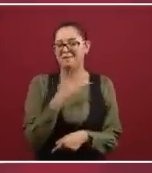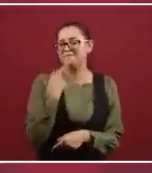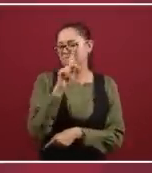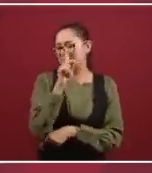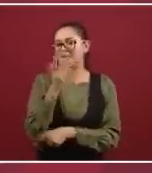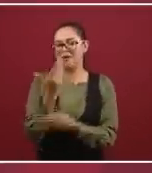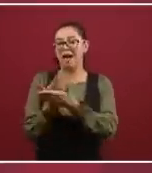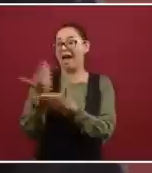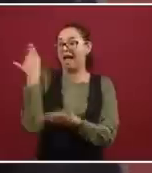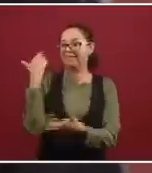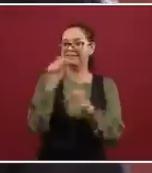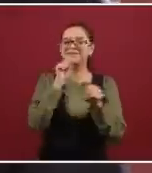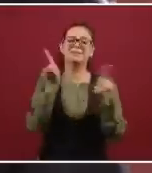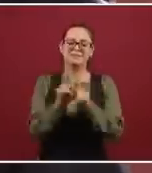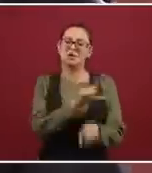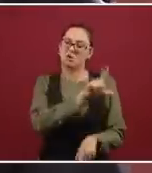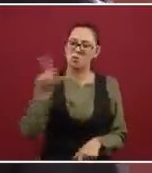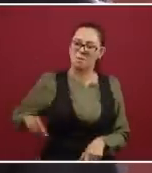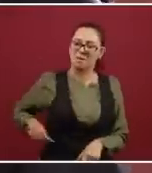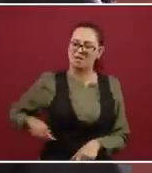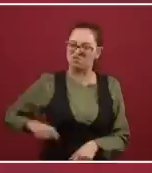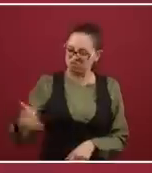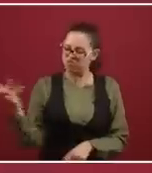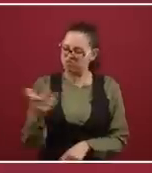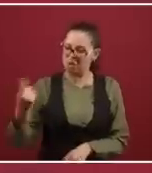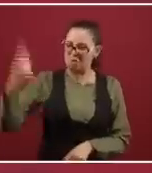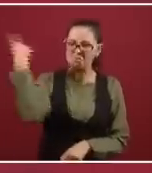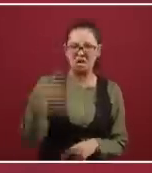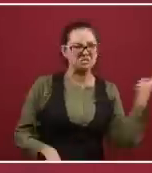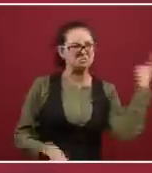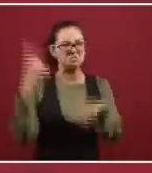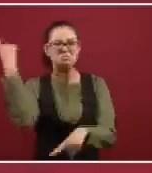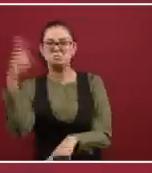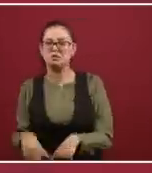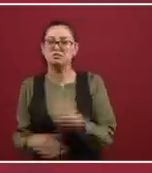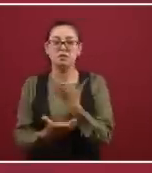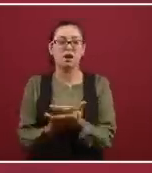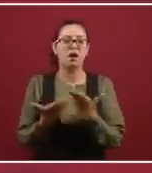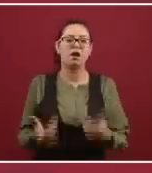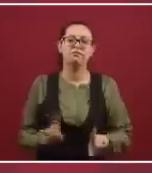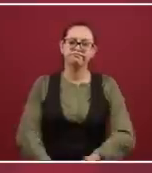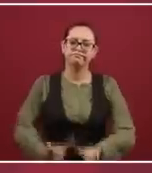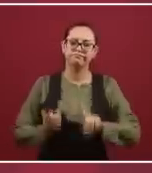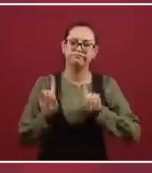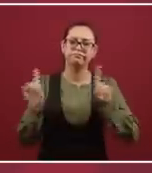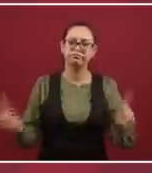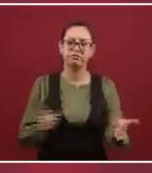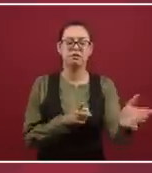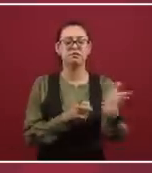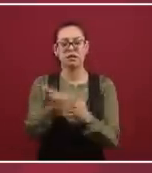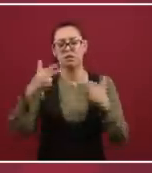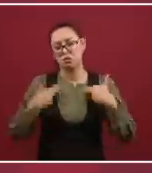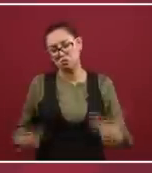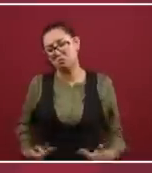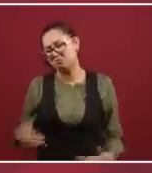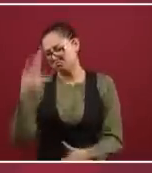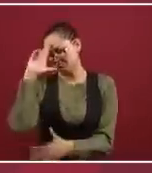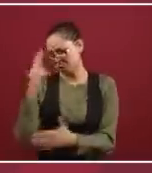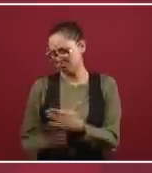Estado. ¿Cuál es la diferencia? Ya no hay violaciones de derechos